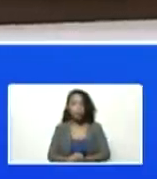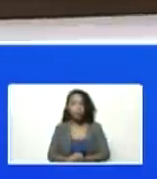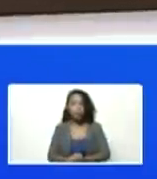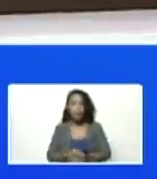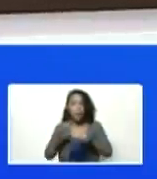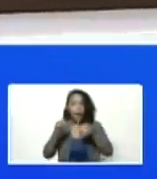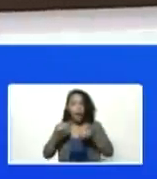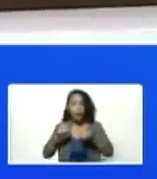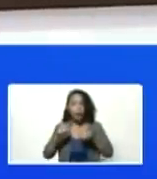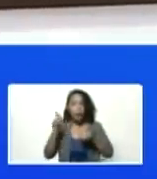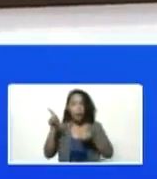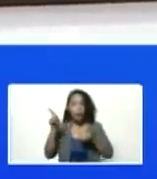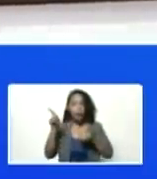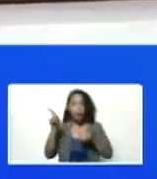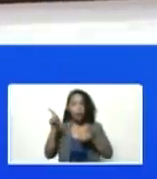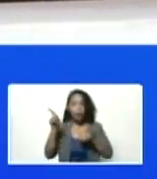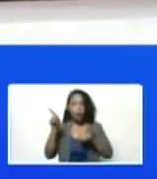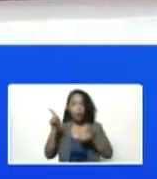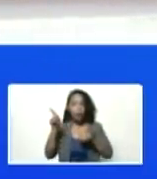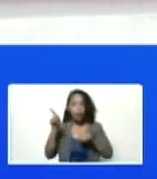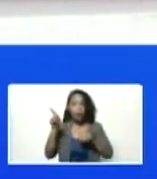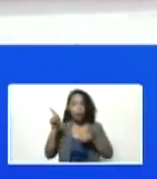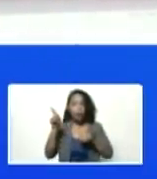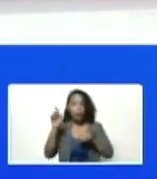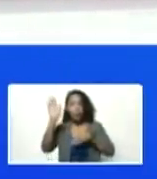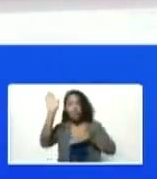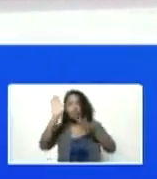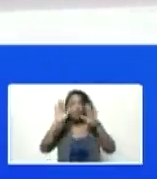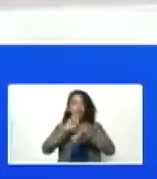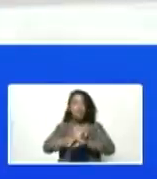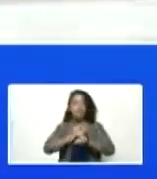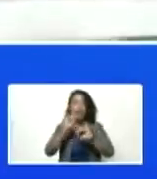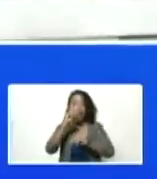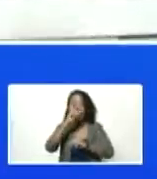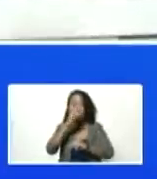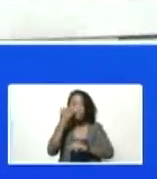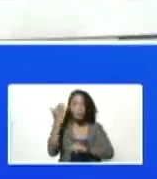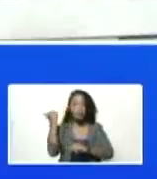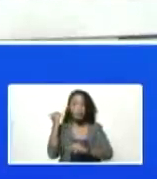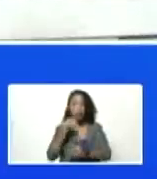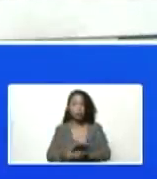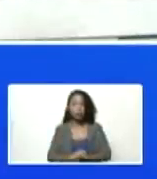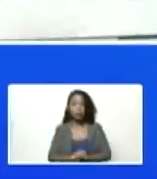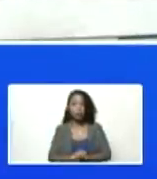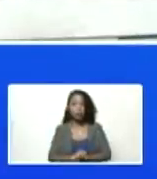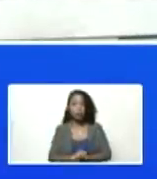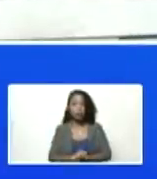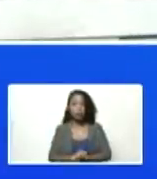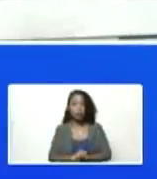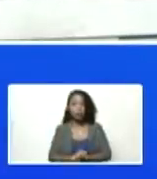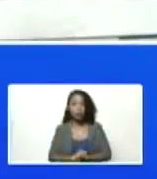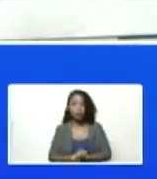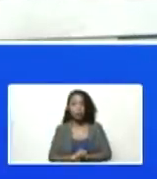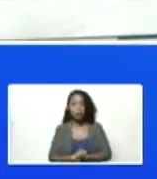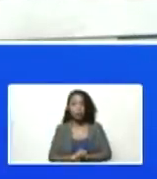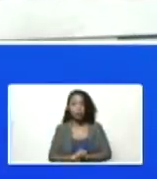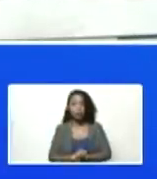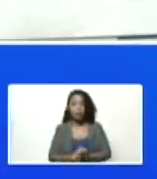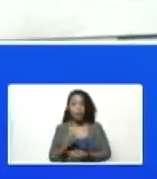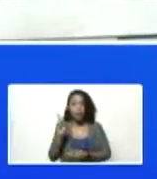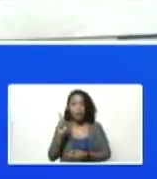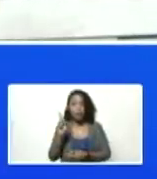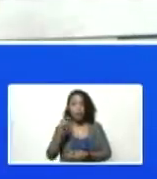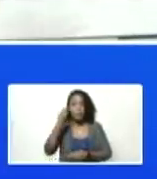Esto que está aquí fue subastado a finales del año pasado en la agencia de